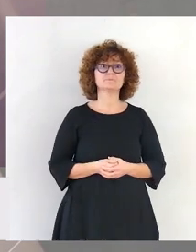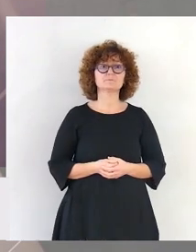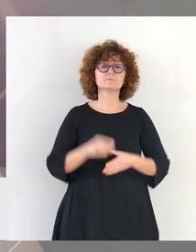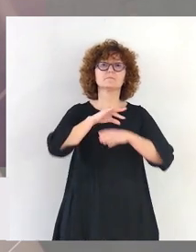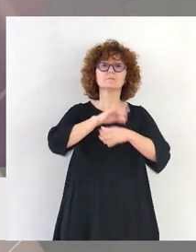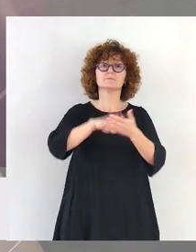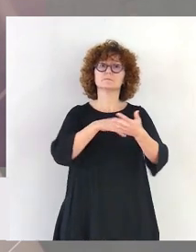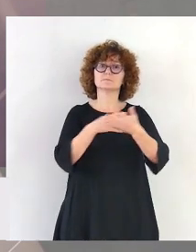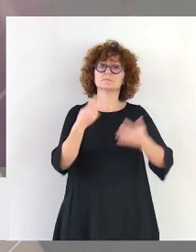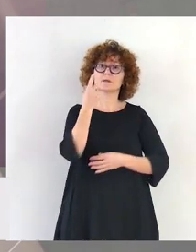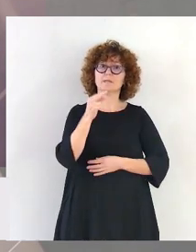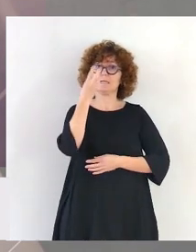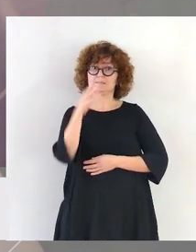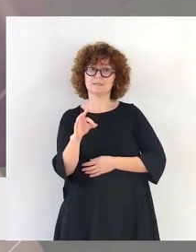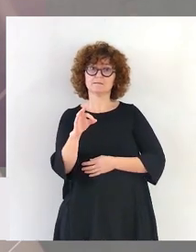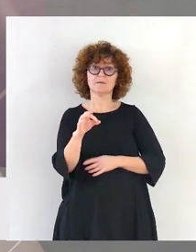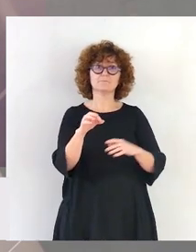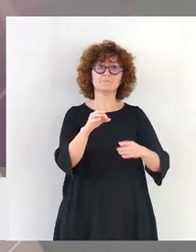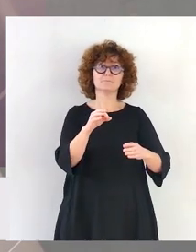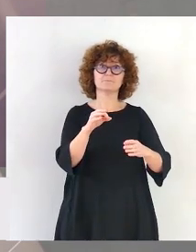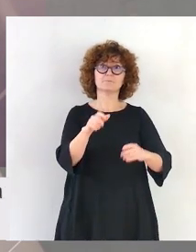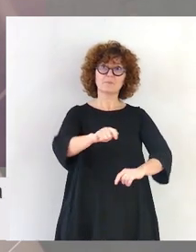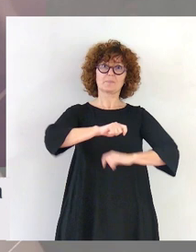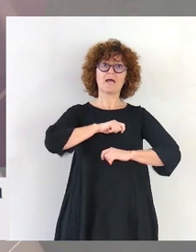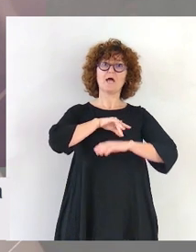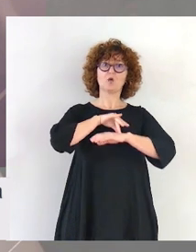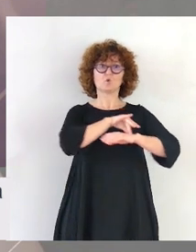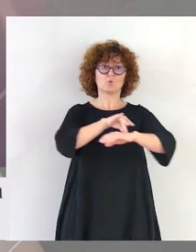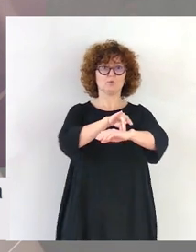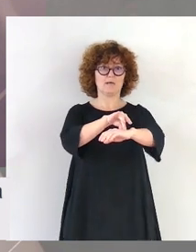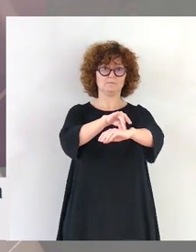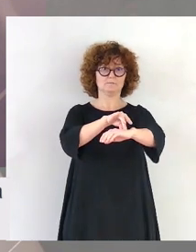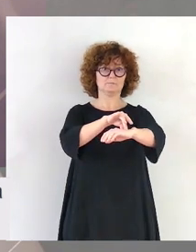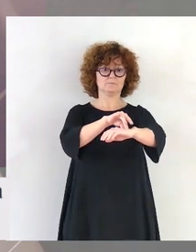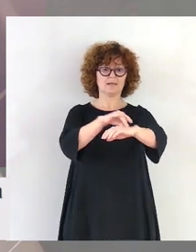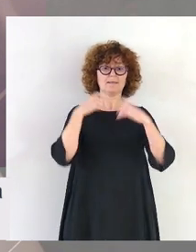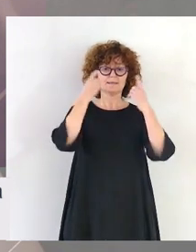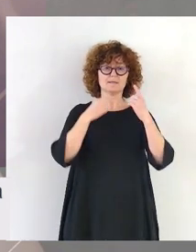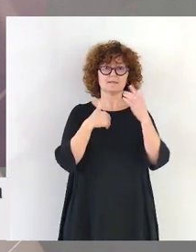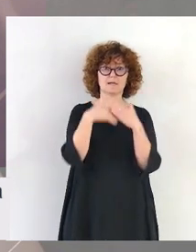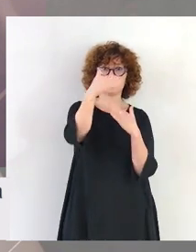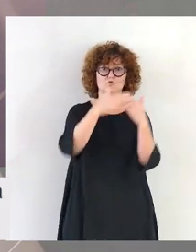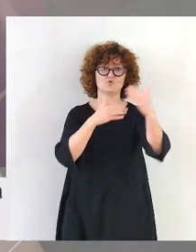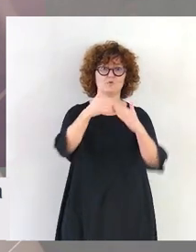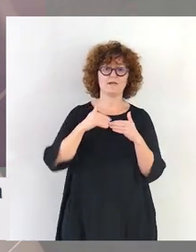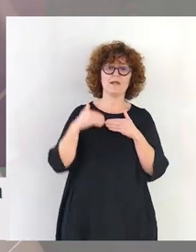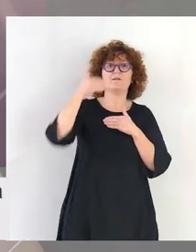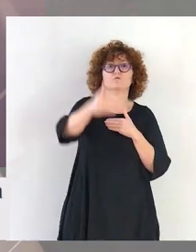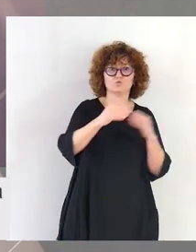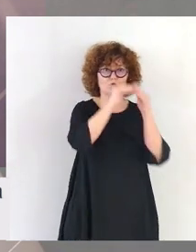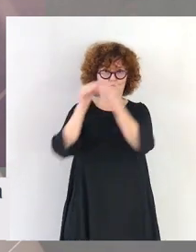2030 Yo creo que es la hoja de ruta que nos hemos dado entre todos para construir ese futuro común del que hablaba